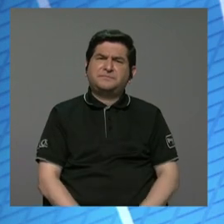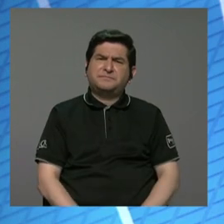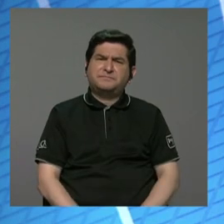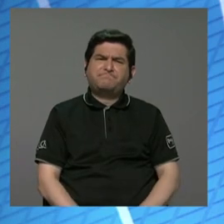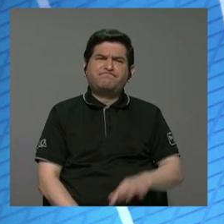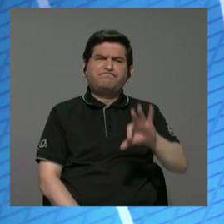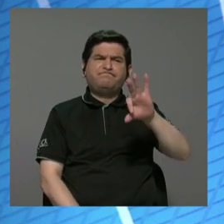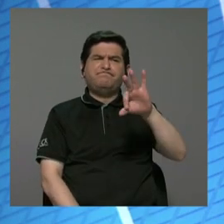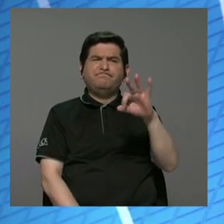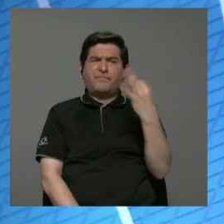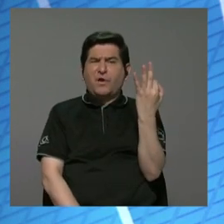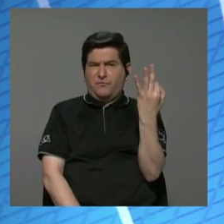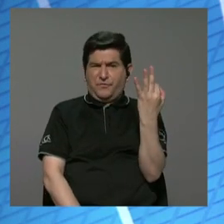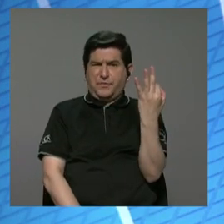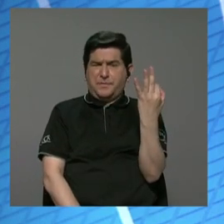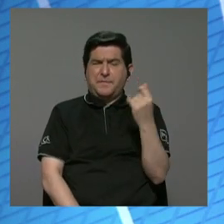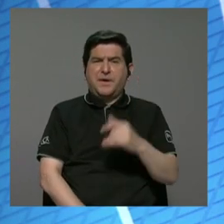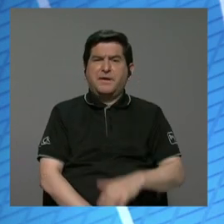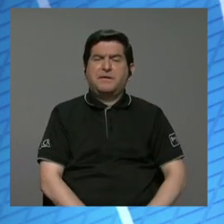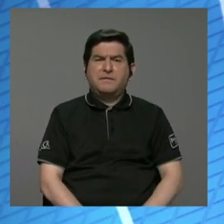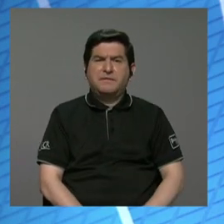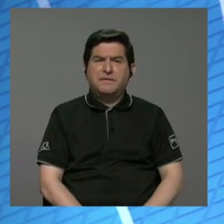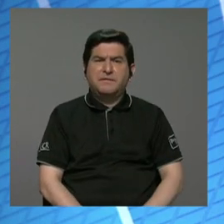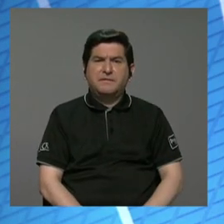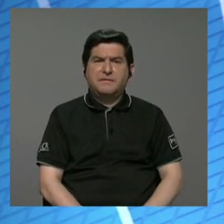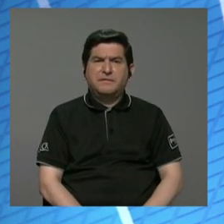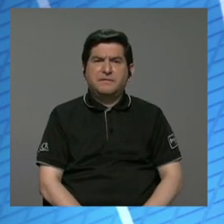la forma en la que